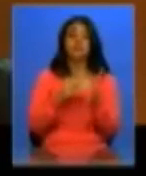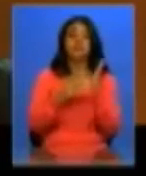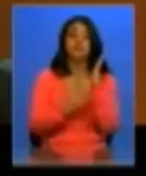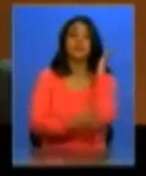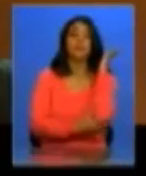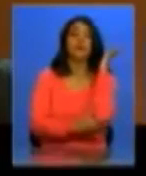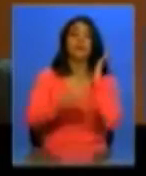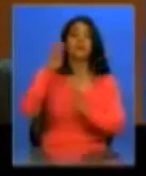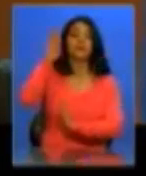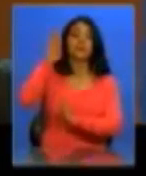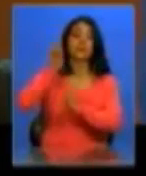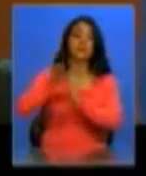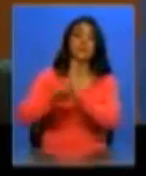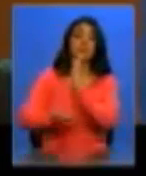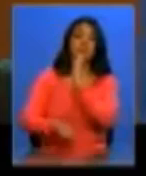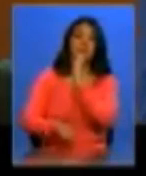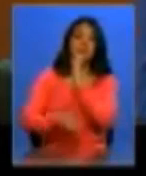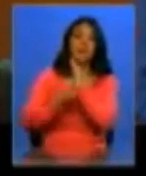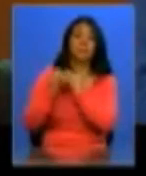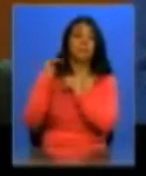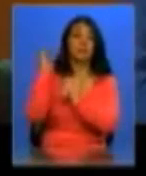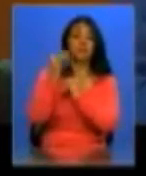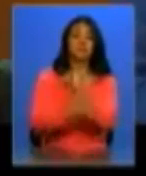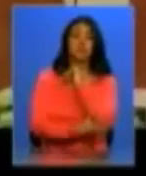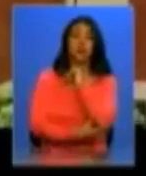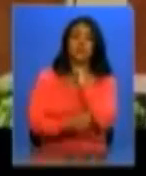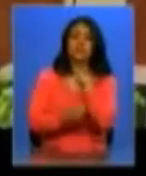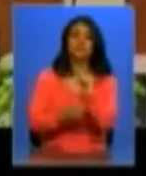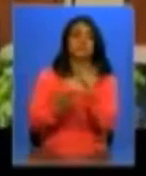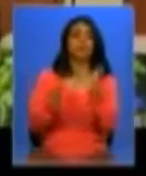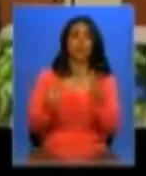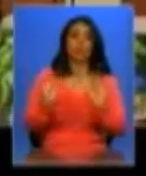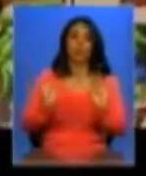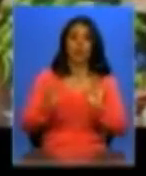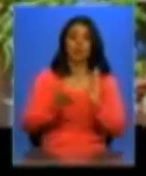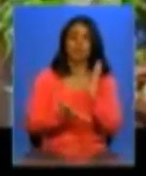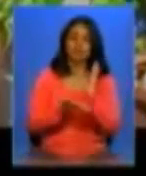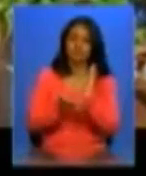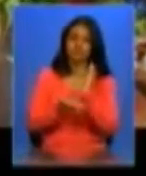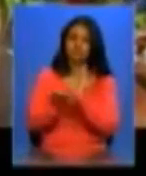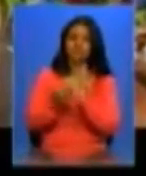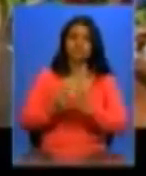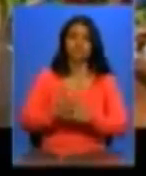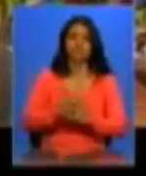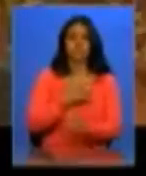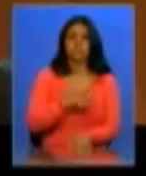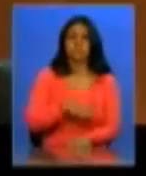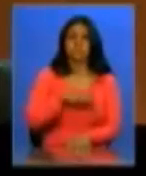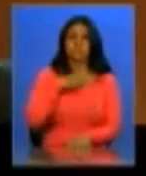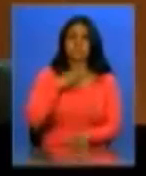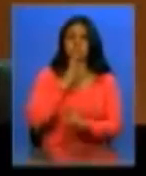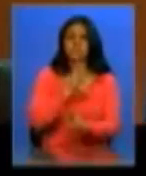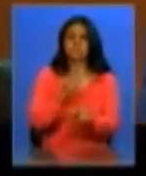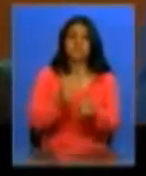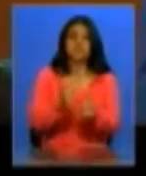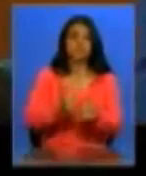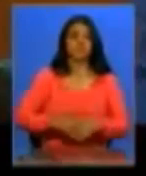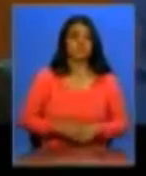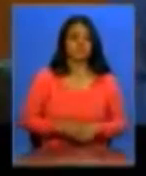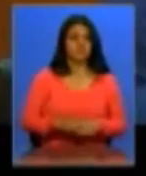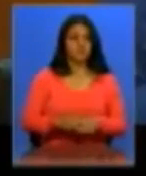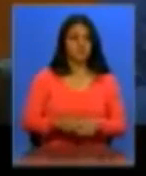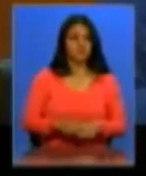la pobreza y especialmente de la pobreza extrema. Hoy podemos decir con mucho orgullo que alcanzamos resultados exitosos,